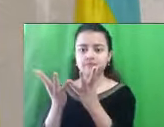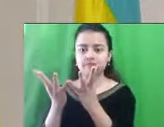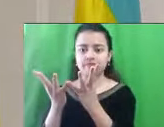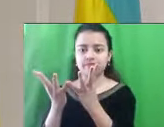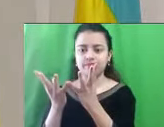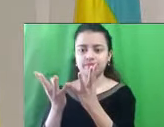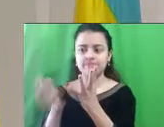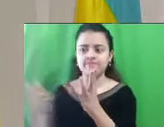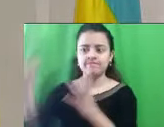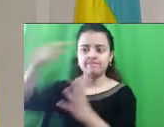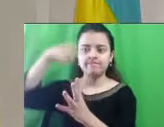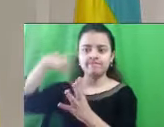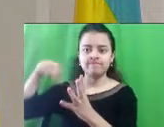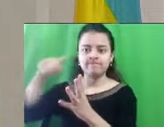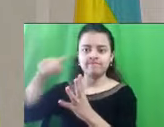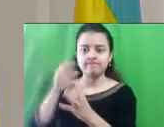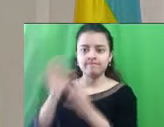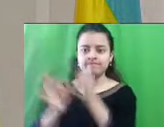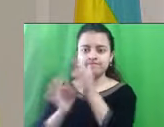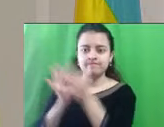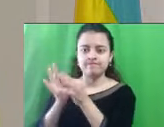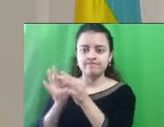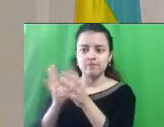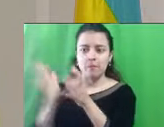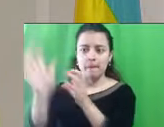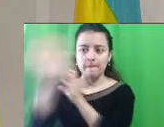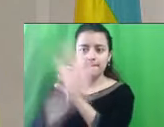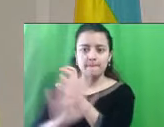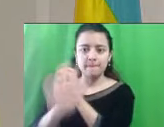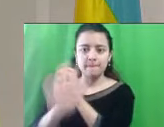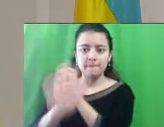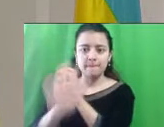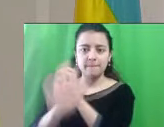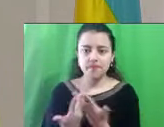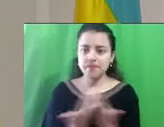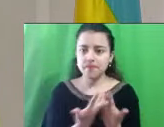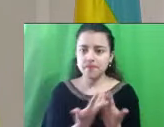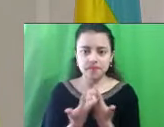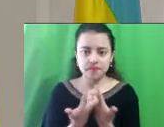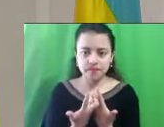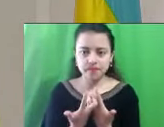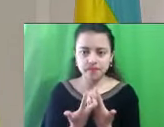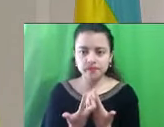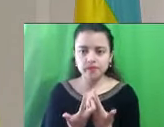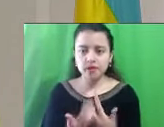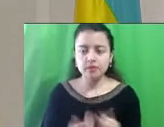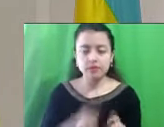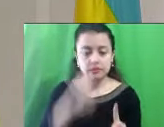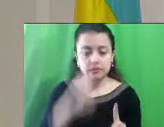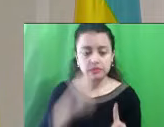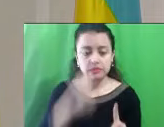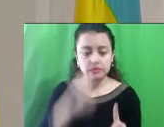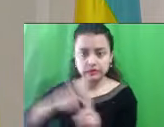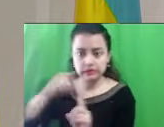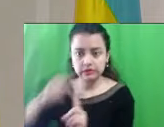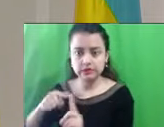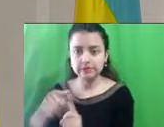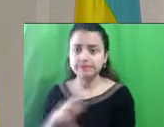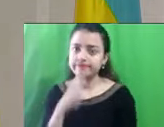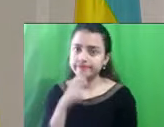forma de abordarla, de tal manera que los primeros meses fueron un poco erráticos y de